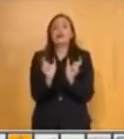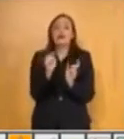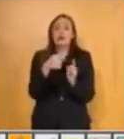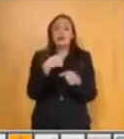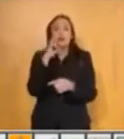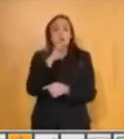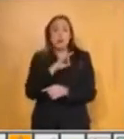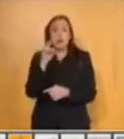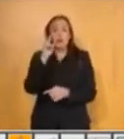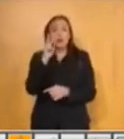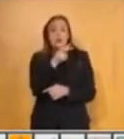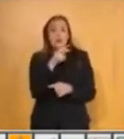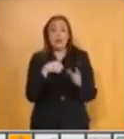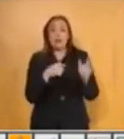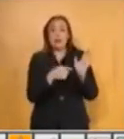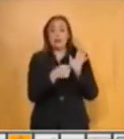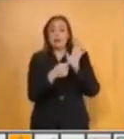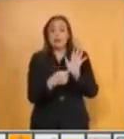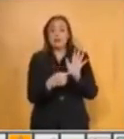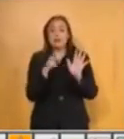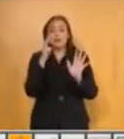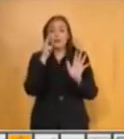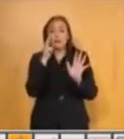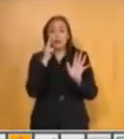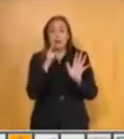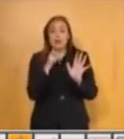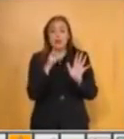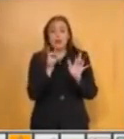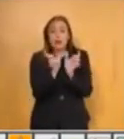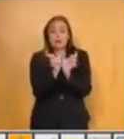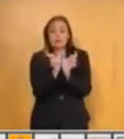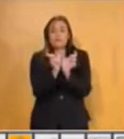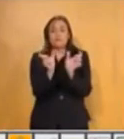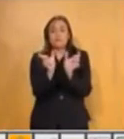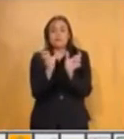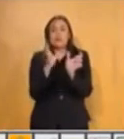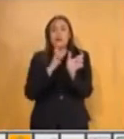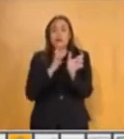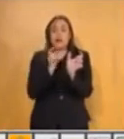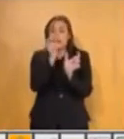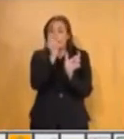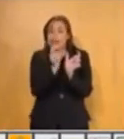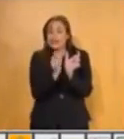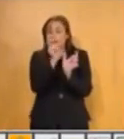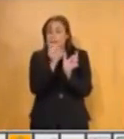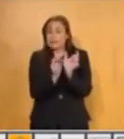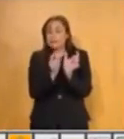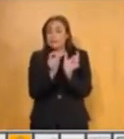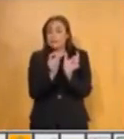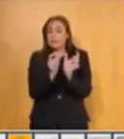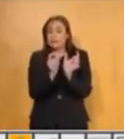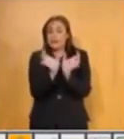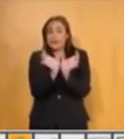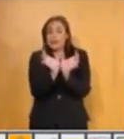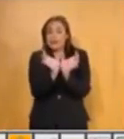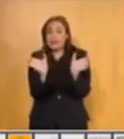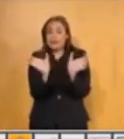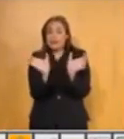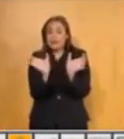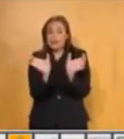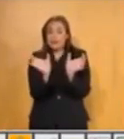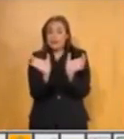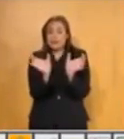esta plantilla, este sí tiene los famosos gutters, que vienen siendo los espacios que separan los paneles